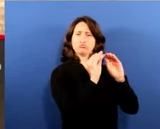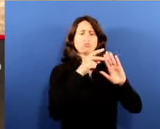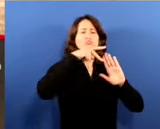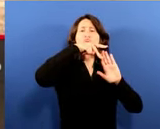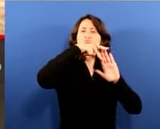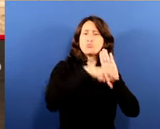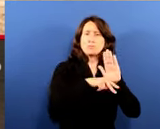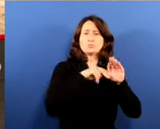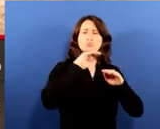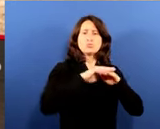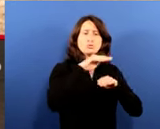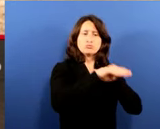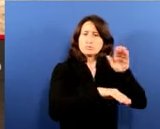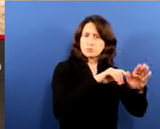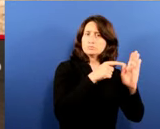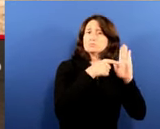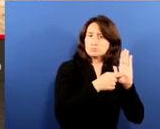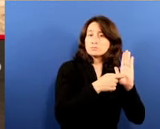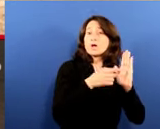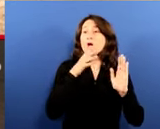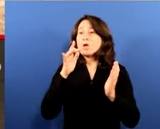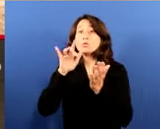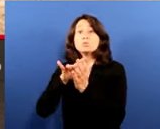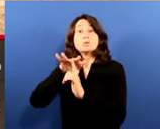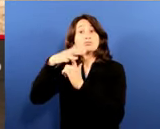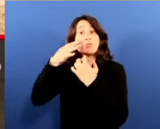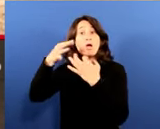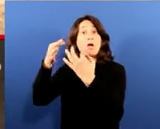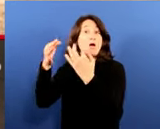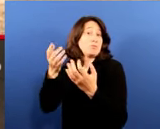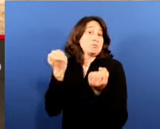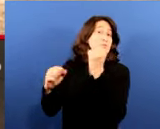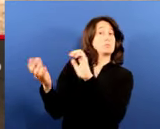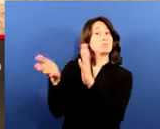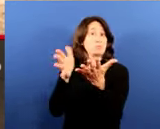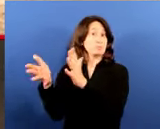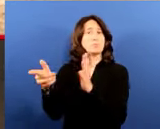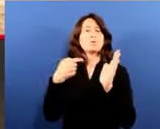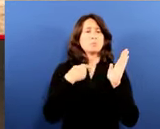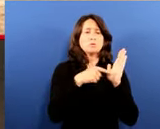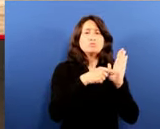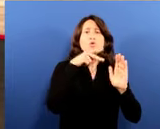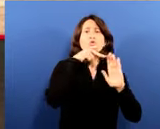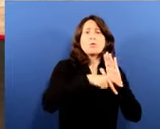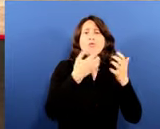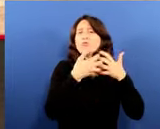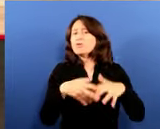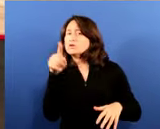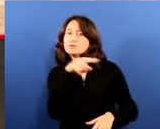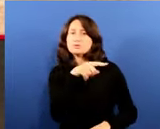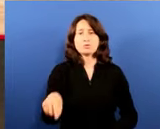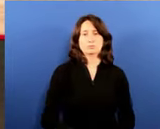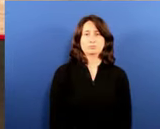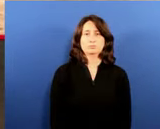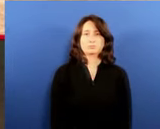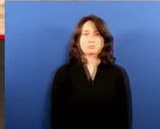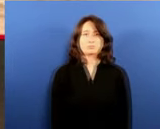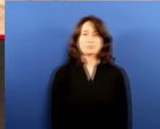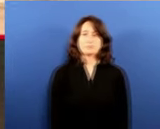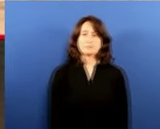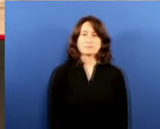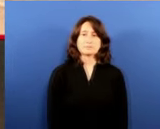de mejora que sean necesarias. En este caso, la simulación de la puesta en marcha del protocolo de actuación se ha realizado sobre el supuesto